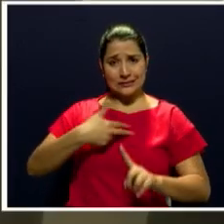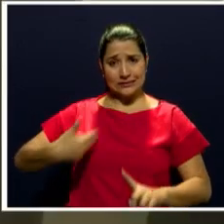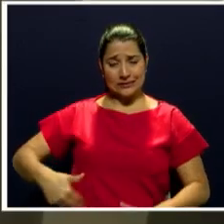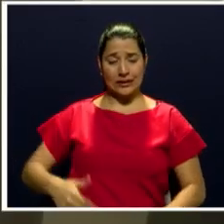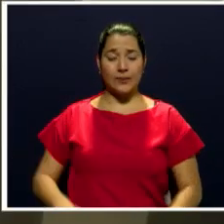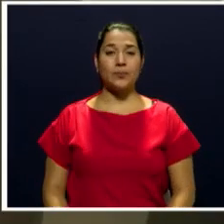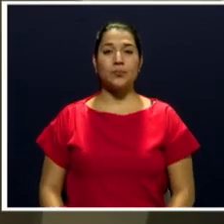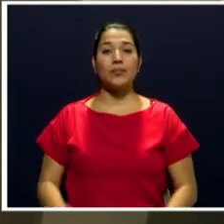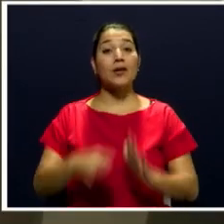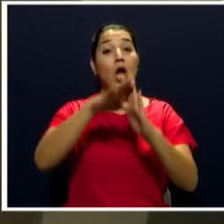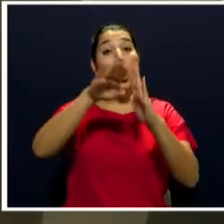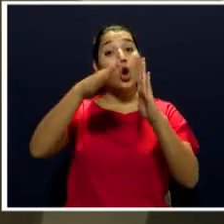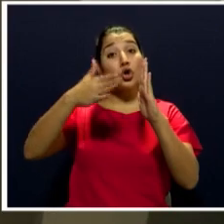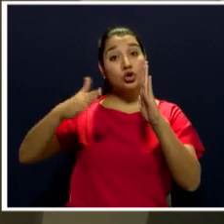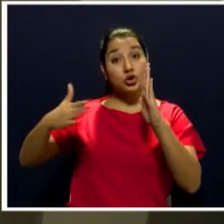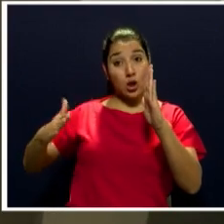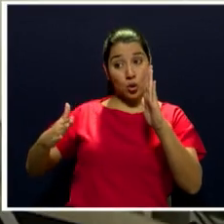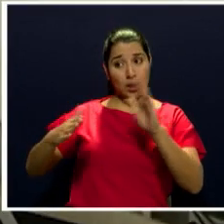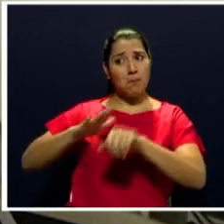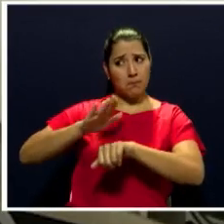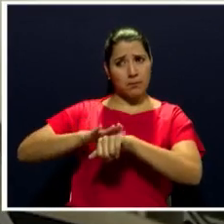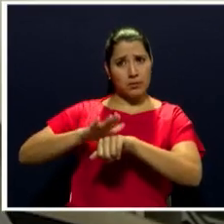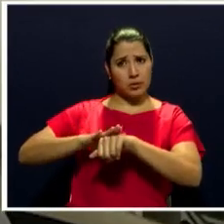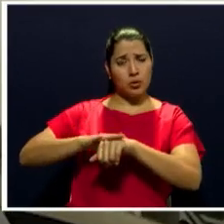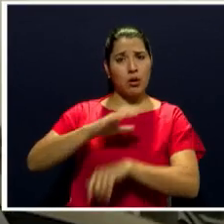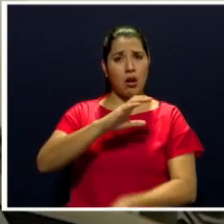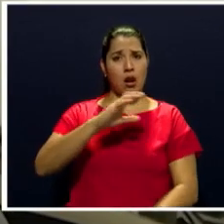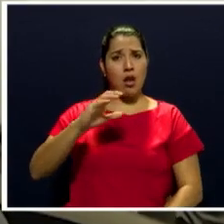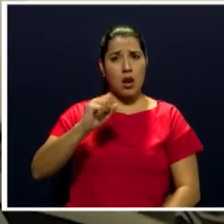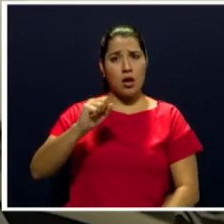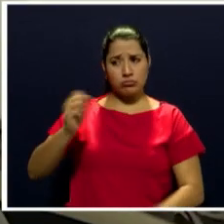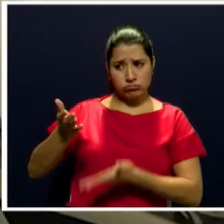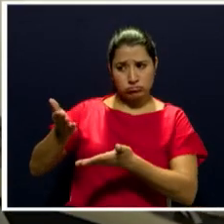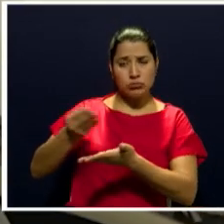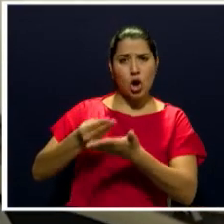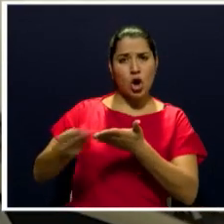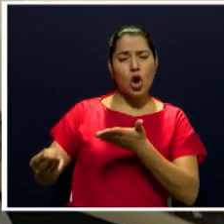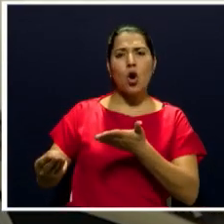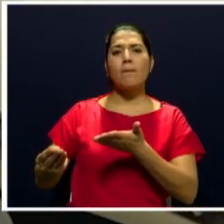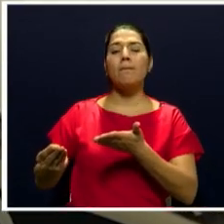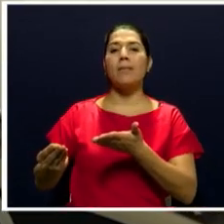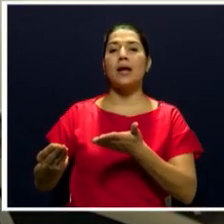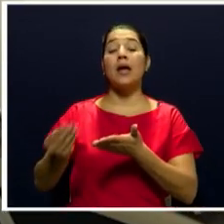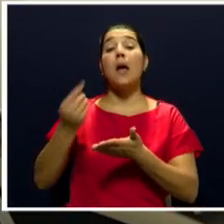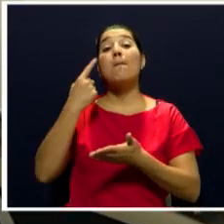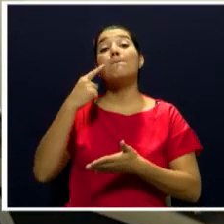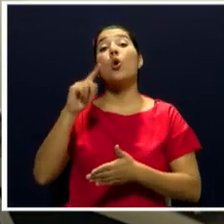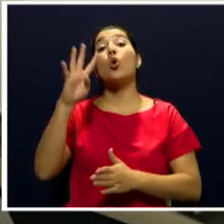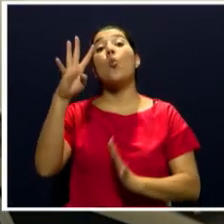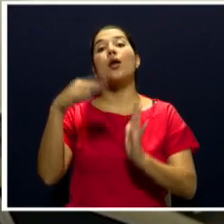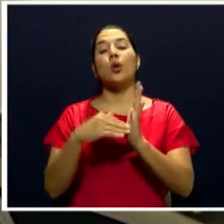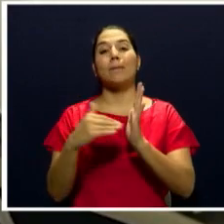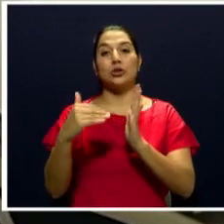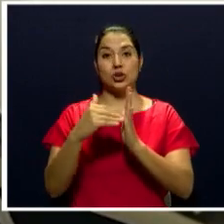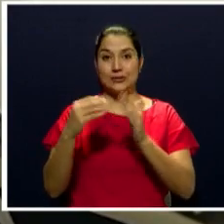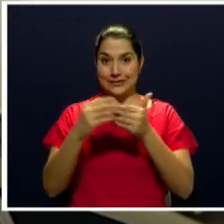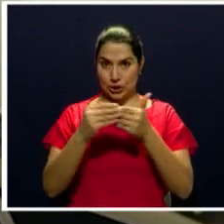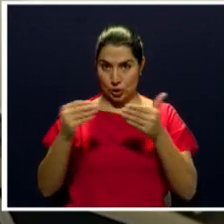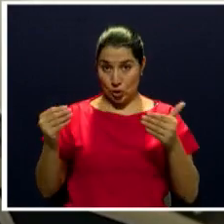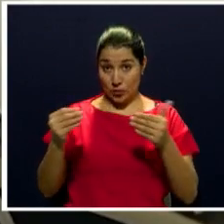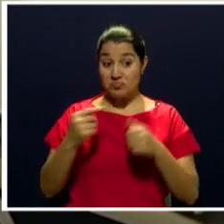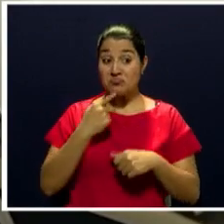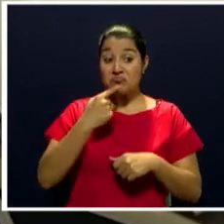La Contraloría General de la República autorizó a la Caja Costarricense del Seguro Social una nueva compra directa por más de $4 millones.